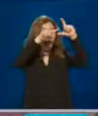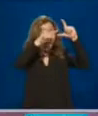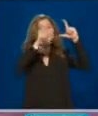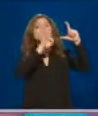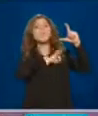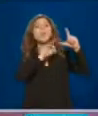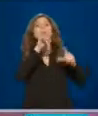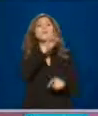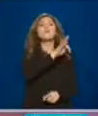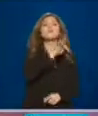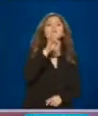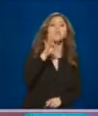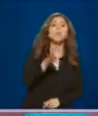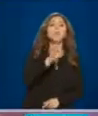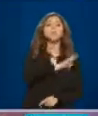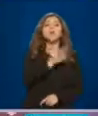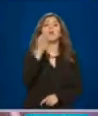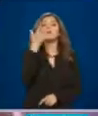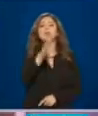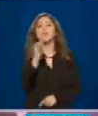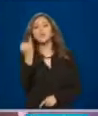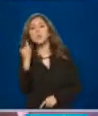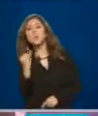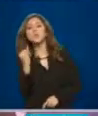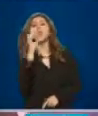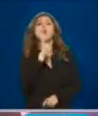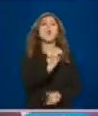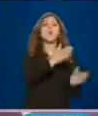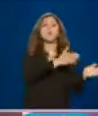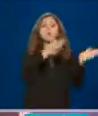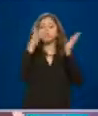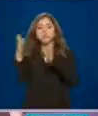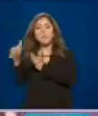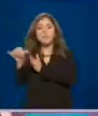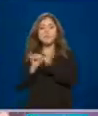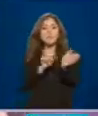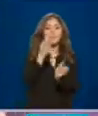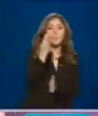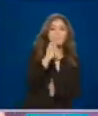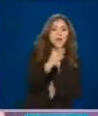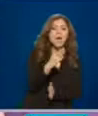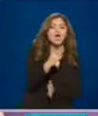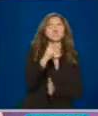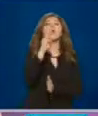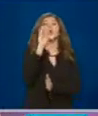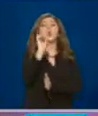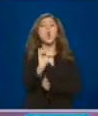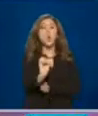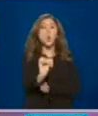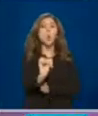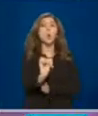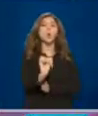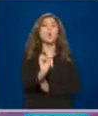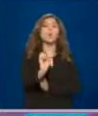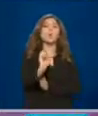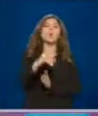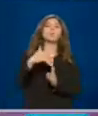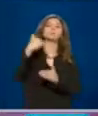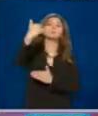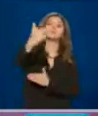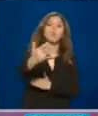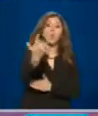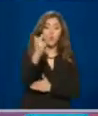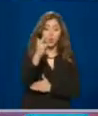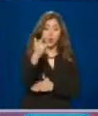caer 10 de junio, puede caer hasta en mayo o más tarde en junio. Sí.